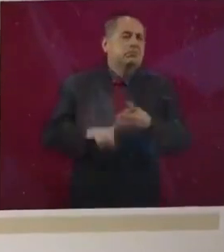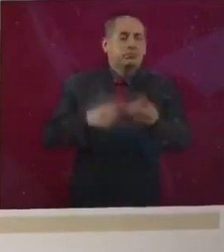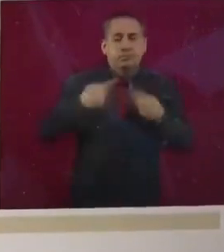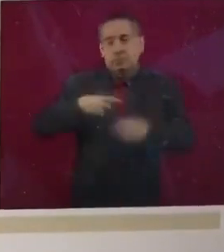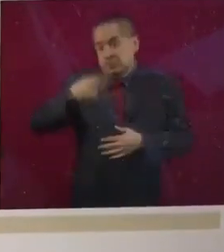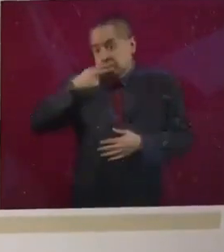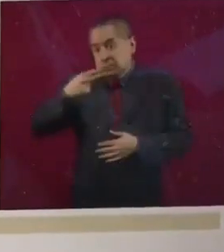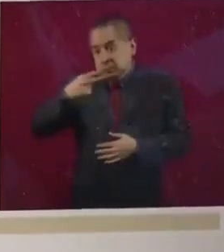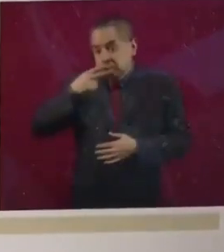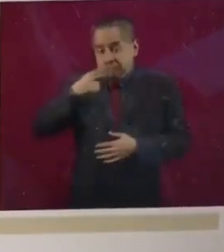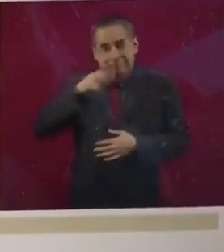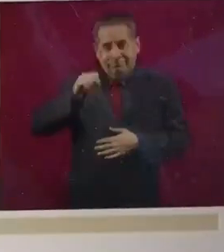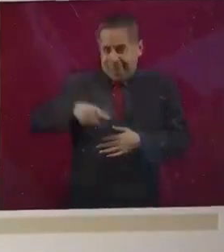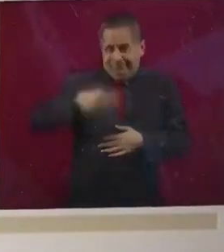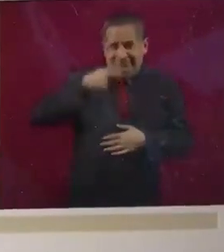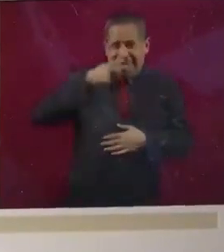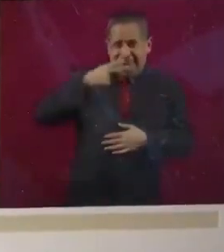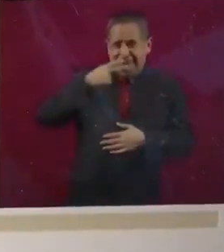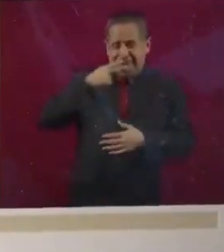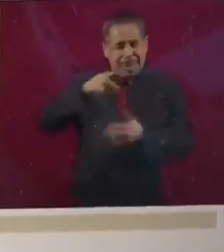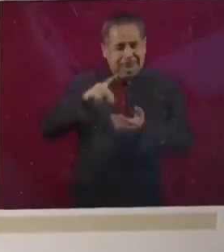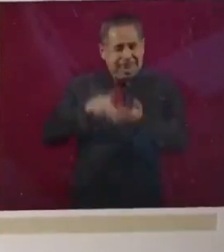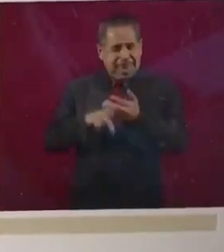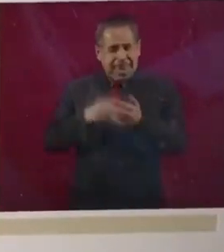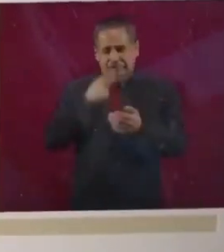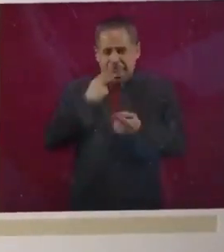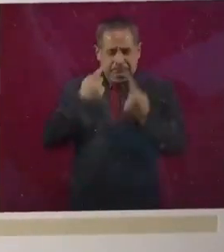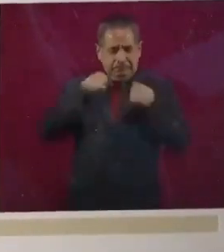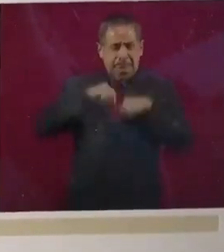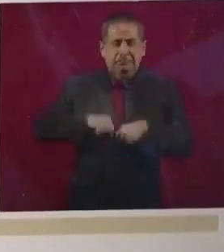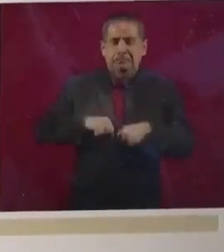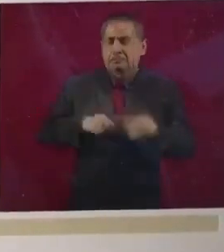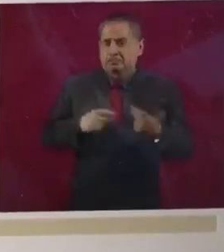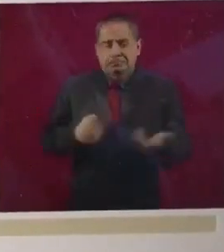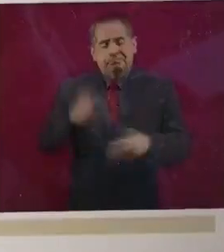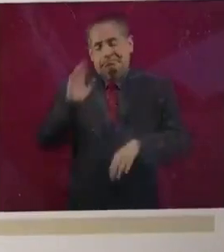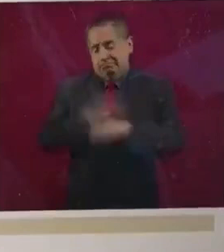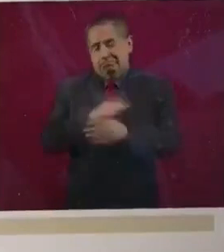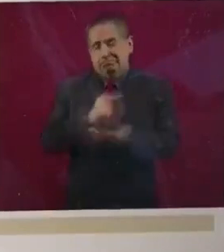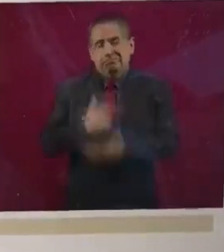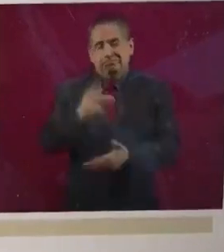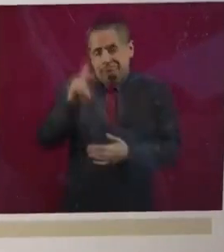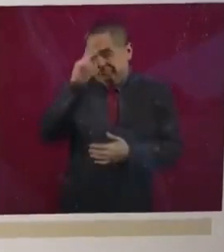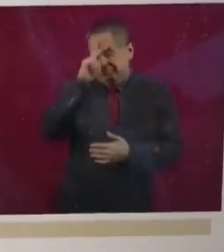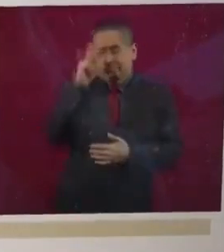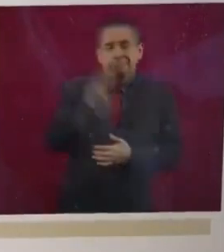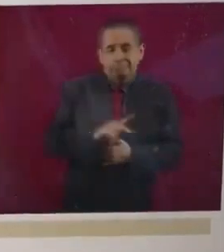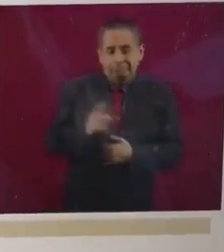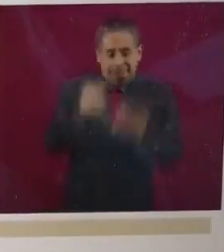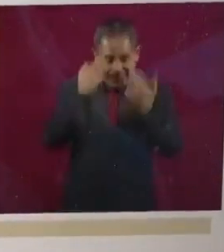El tabaquismo en sí mismo es una enfermedad, pero el tabaco además causa muchísimos